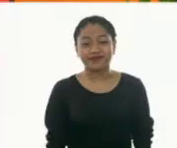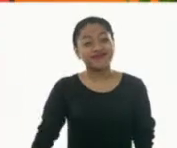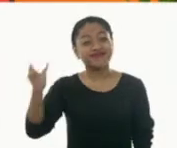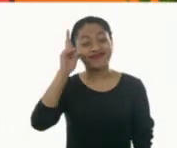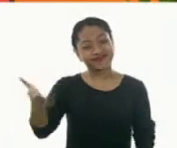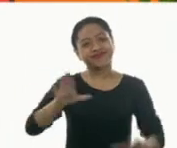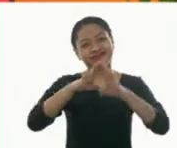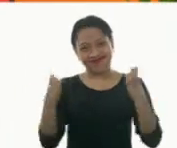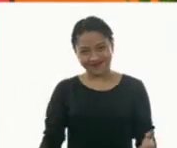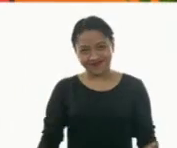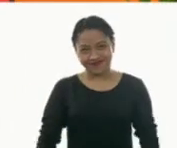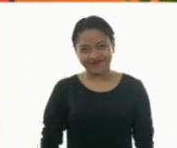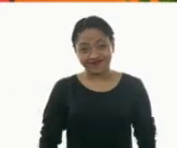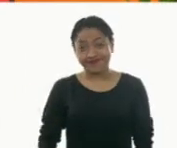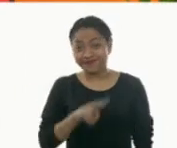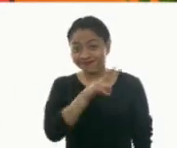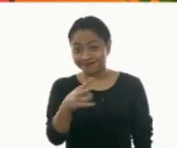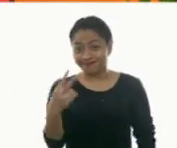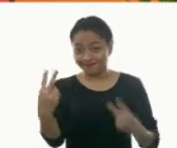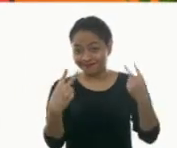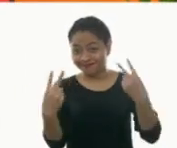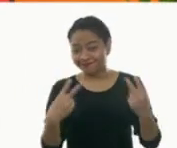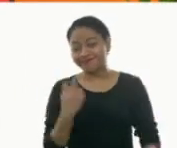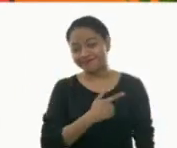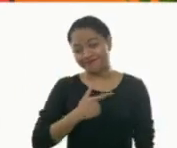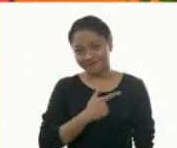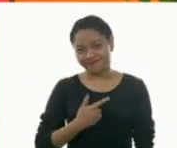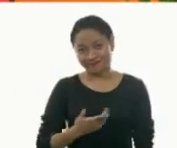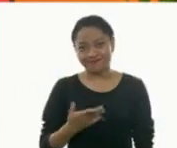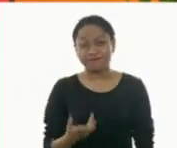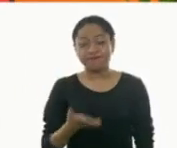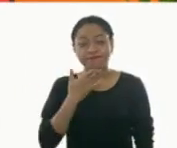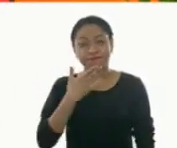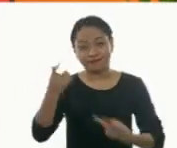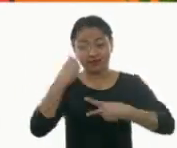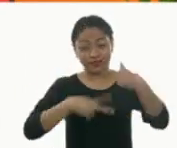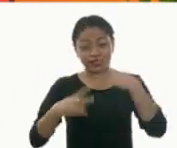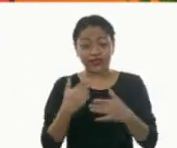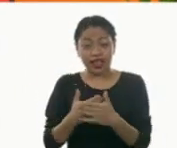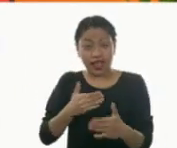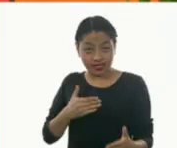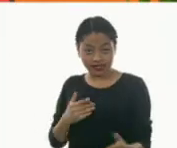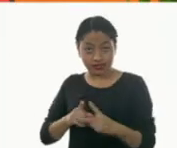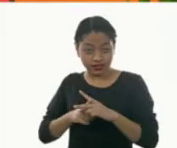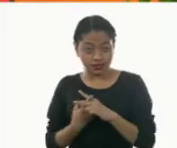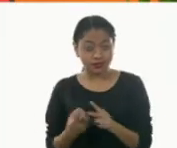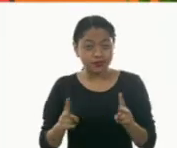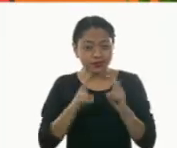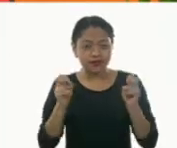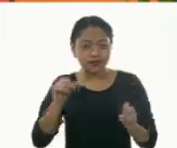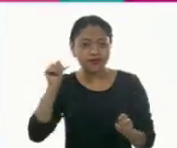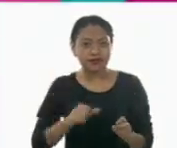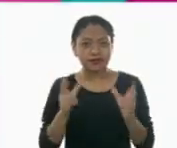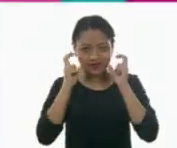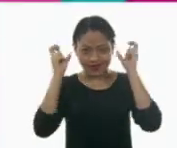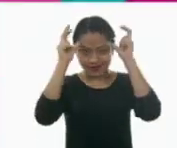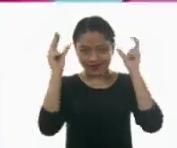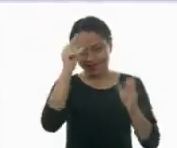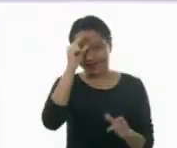Hola, ¿qué tal? Me da mucho gusto darles la bienvenida. Antes de iniciar con el tema de hoy, vamos con Ajo